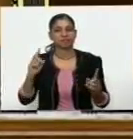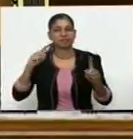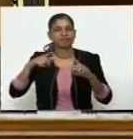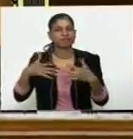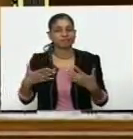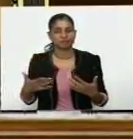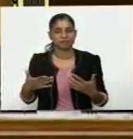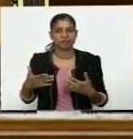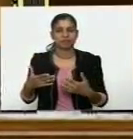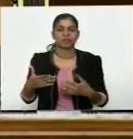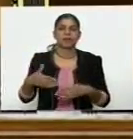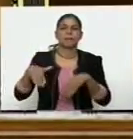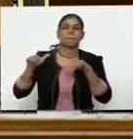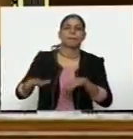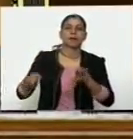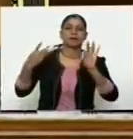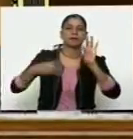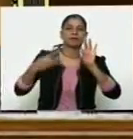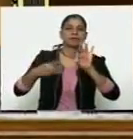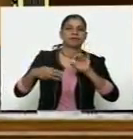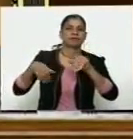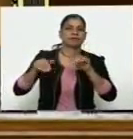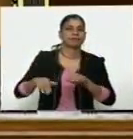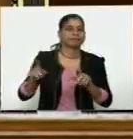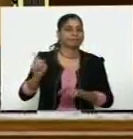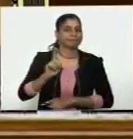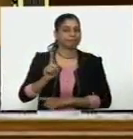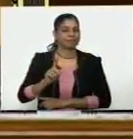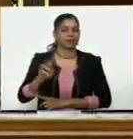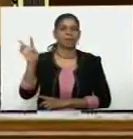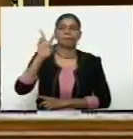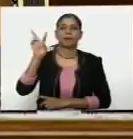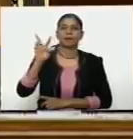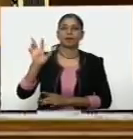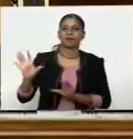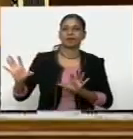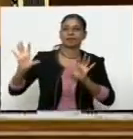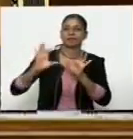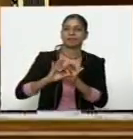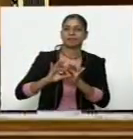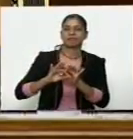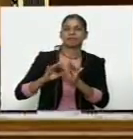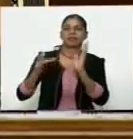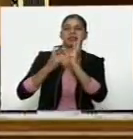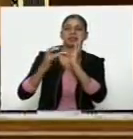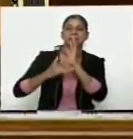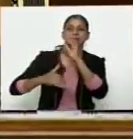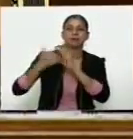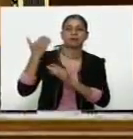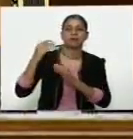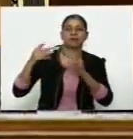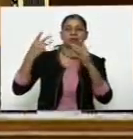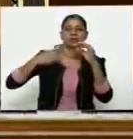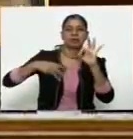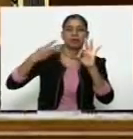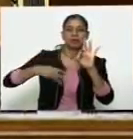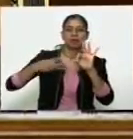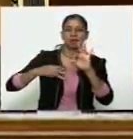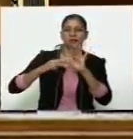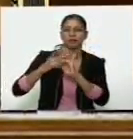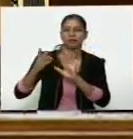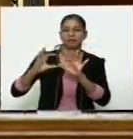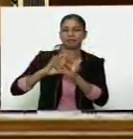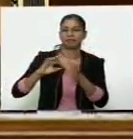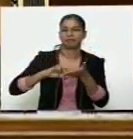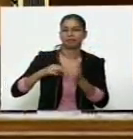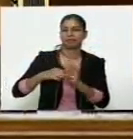impedir lo imposible. Venezuela ya entró al futuro de la mano del presidente con el Petro. ¿Y qué significa el